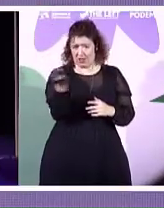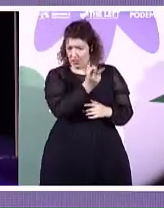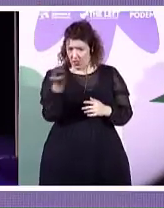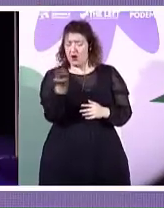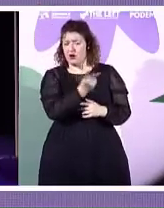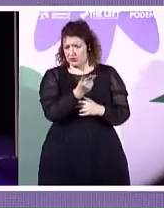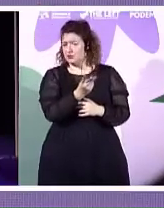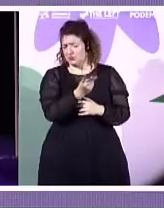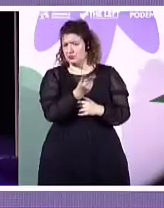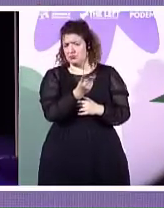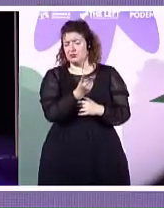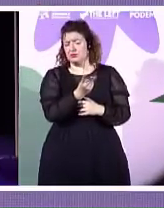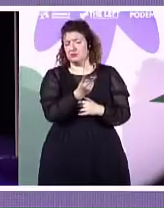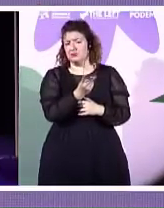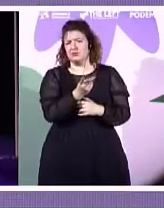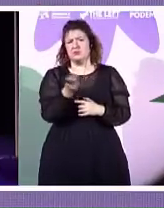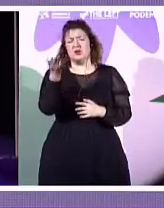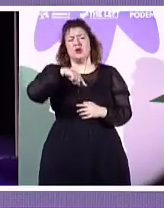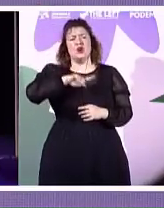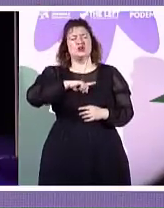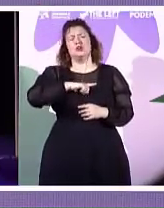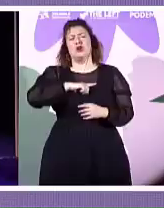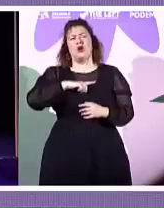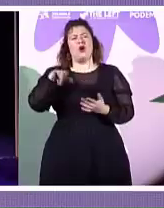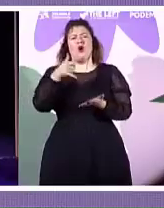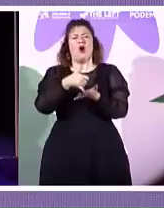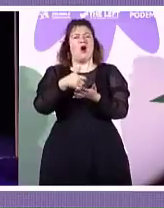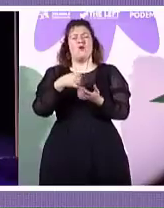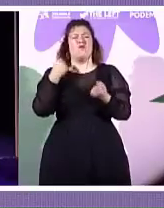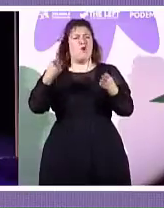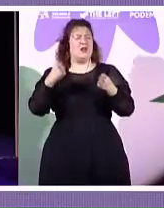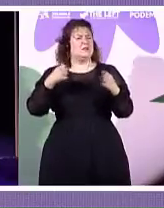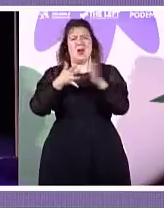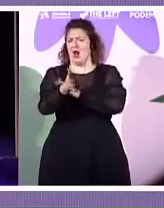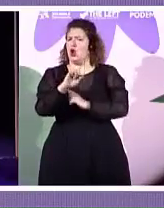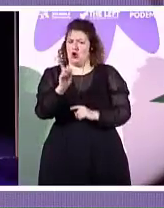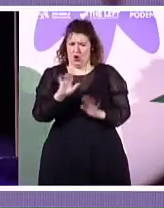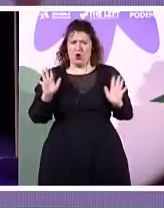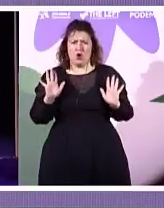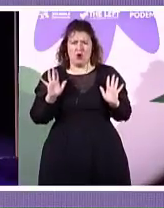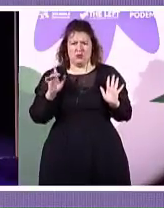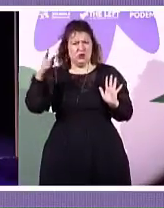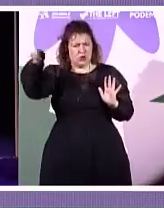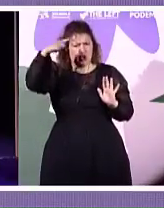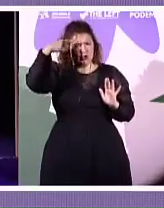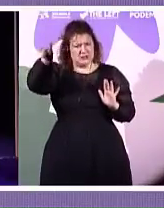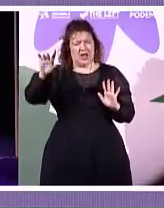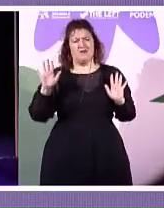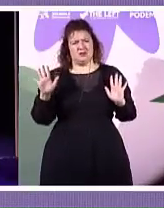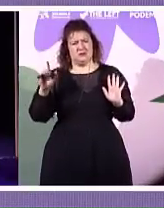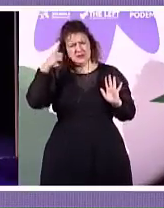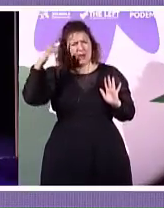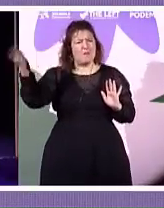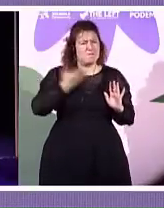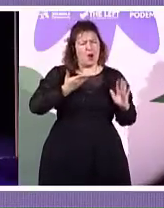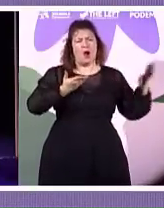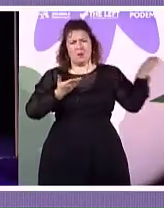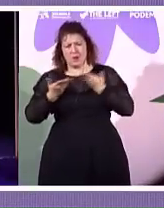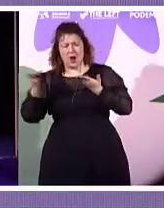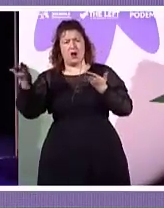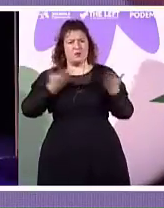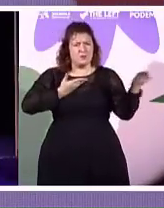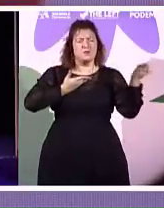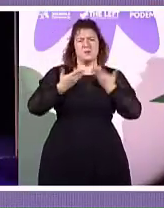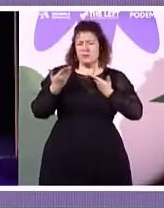no somos invulnerables no somos invulnerables Ellos saben que golpean y siguen